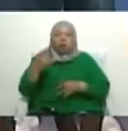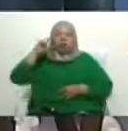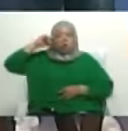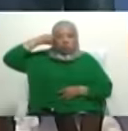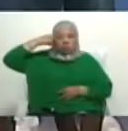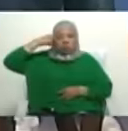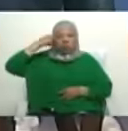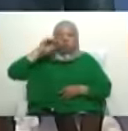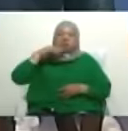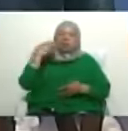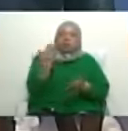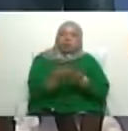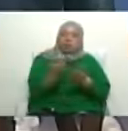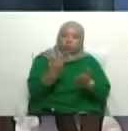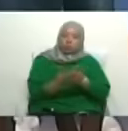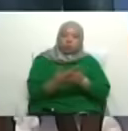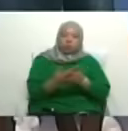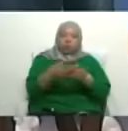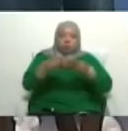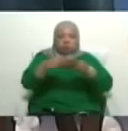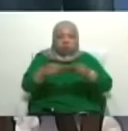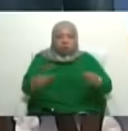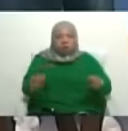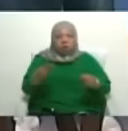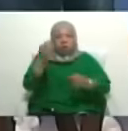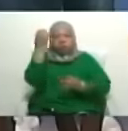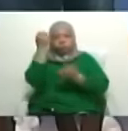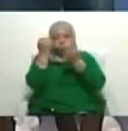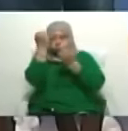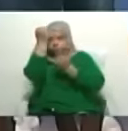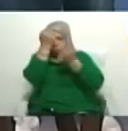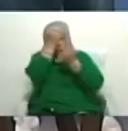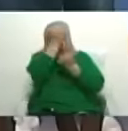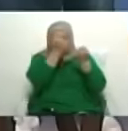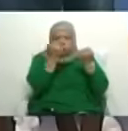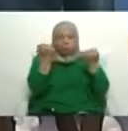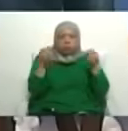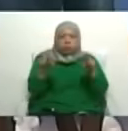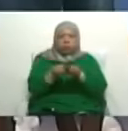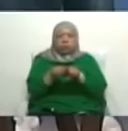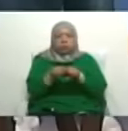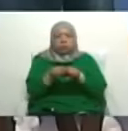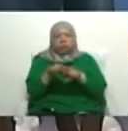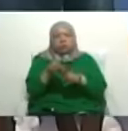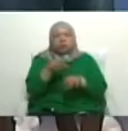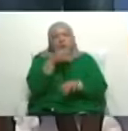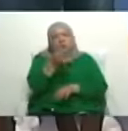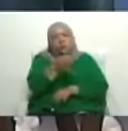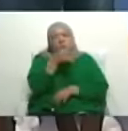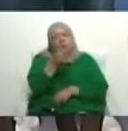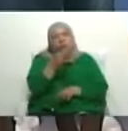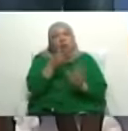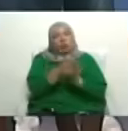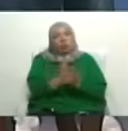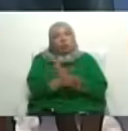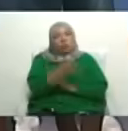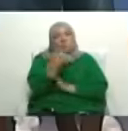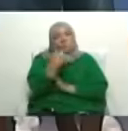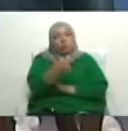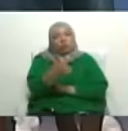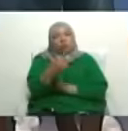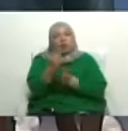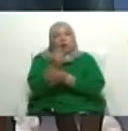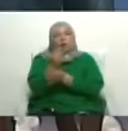los testimonios de los terroristas y de los traidores, siempre dicen, sobre todo con la operación Brazalete